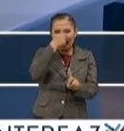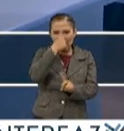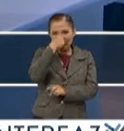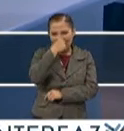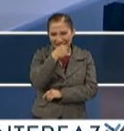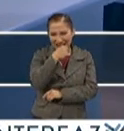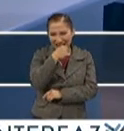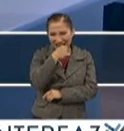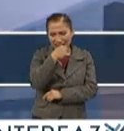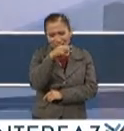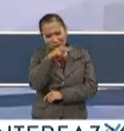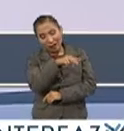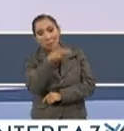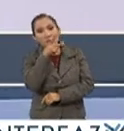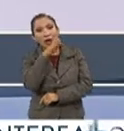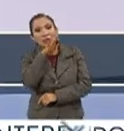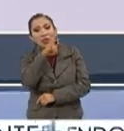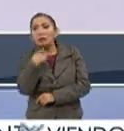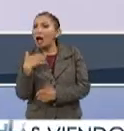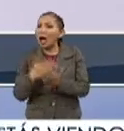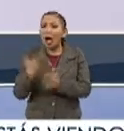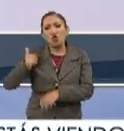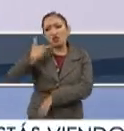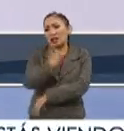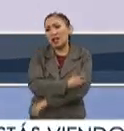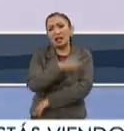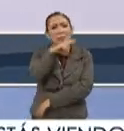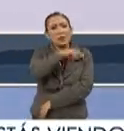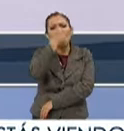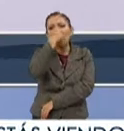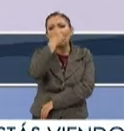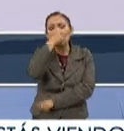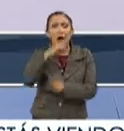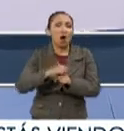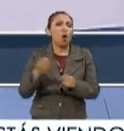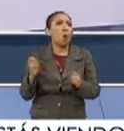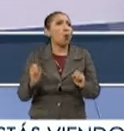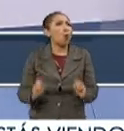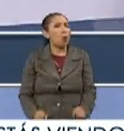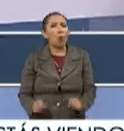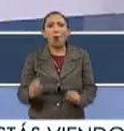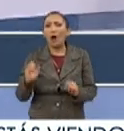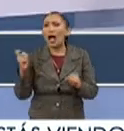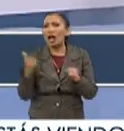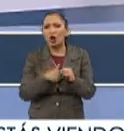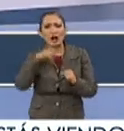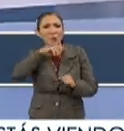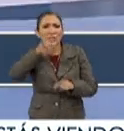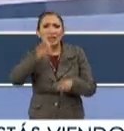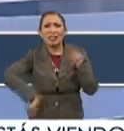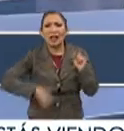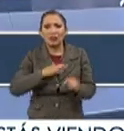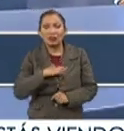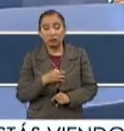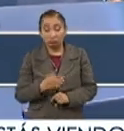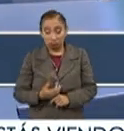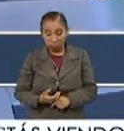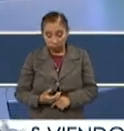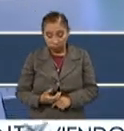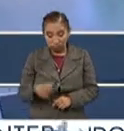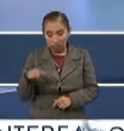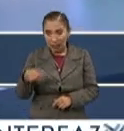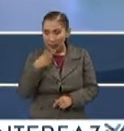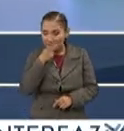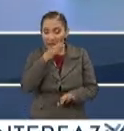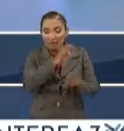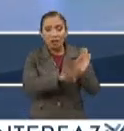gripas, ¿no? Sí. Y que los papás llegan y piden pues, una inyección para la gripa o para quitar la infección. Y bueno, ahí hay que